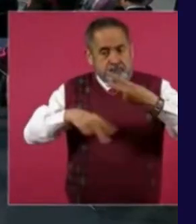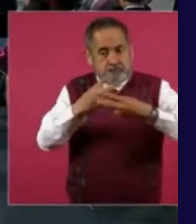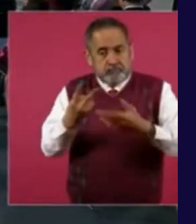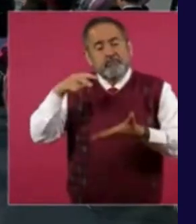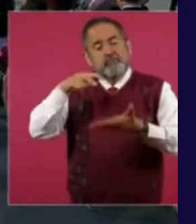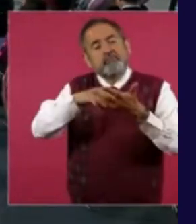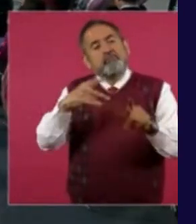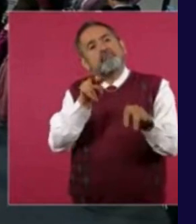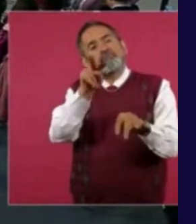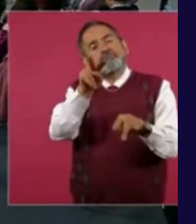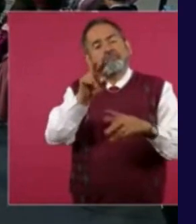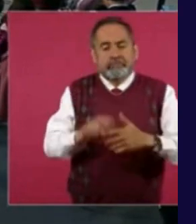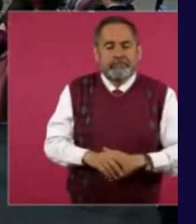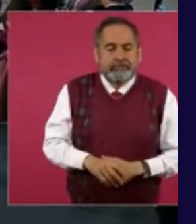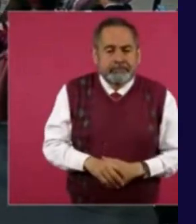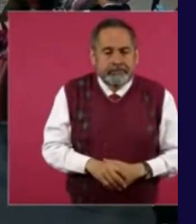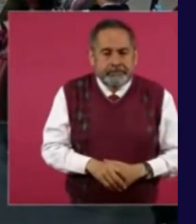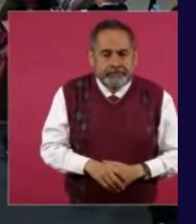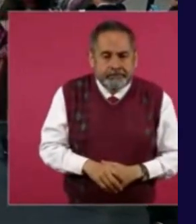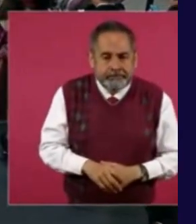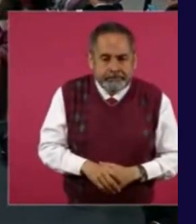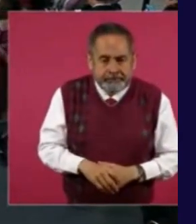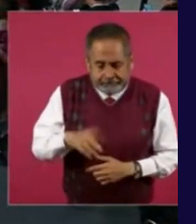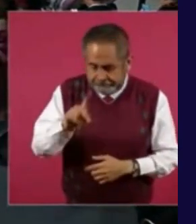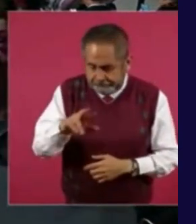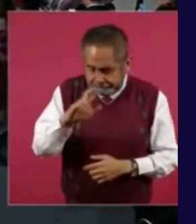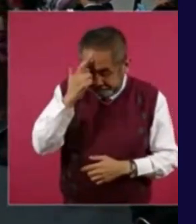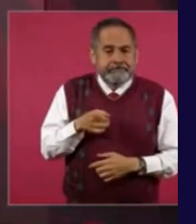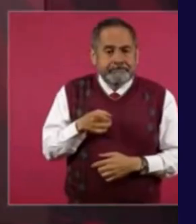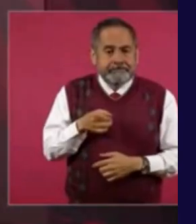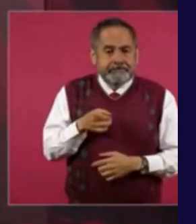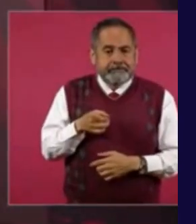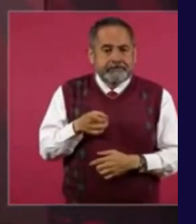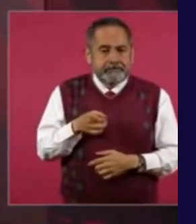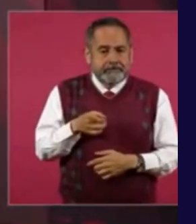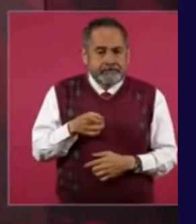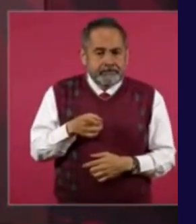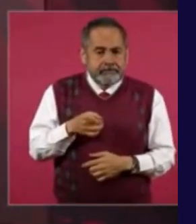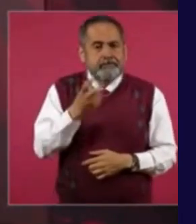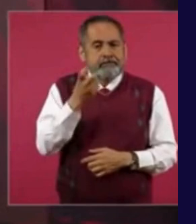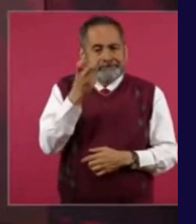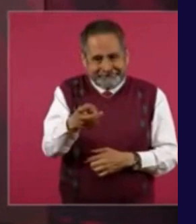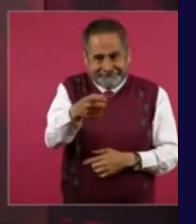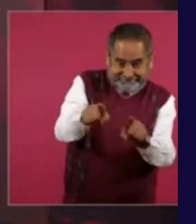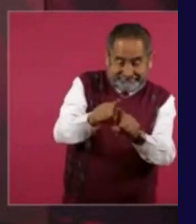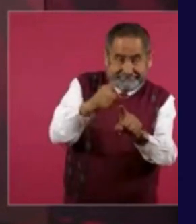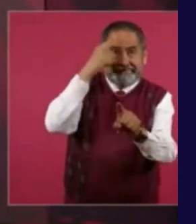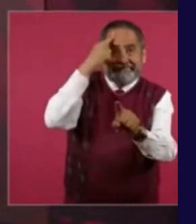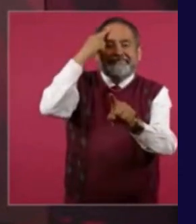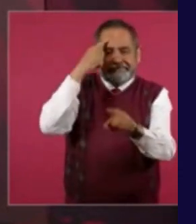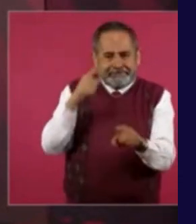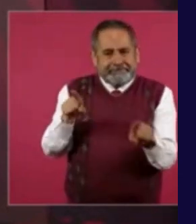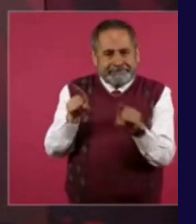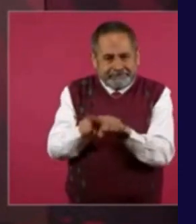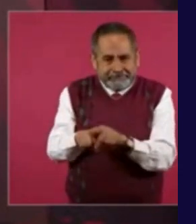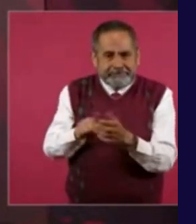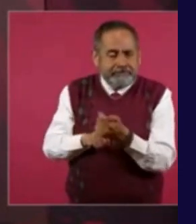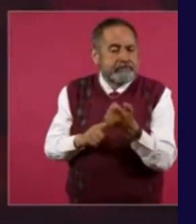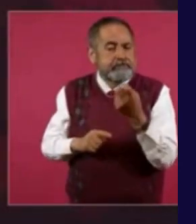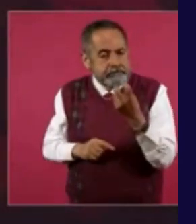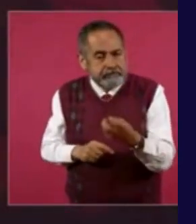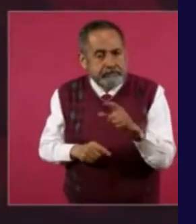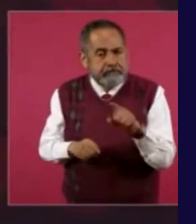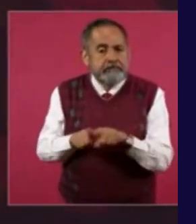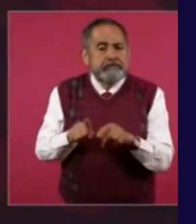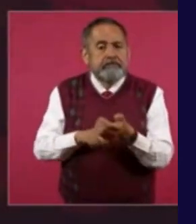estrategias de seguridad implementadas durante su gobierno enfocadas en atender las causas de la violencia ofrecer oportunidades a